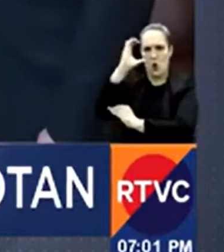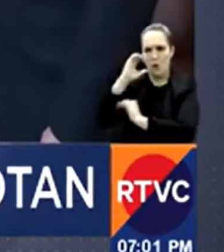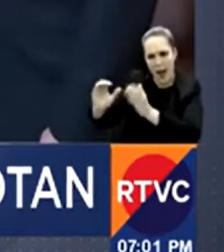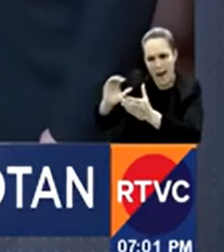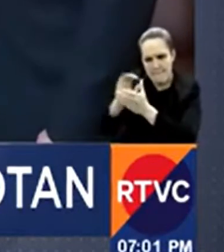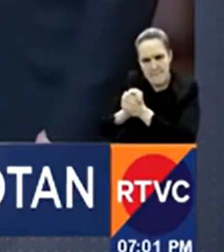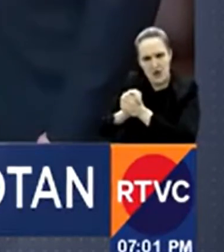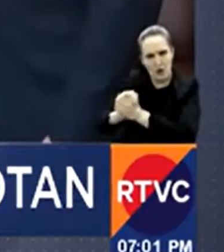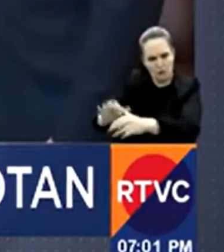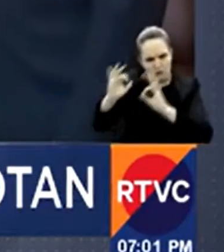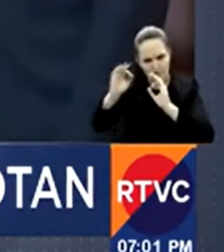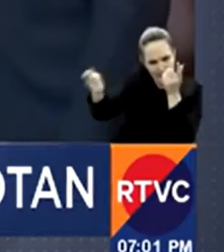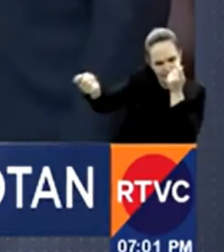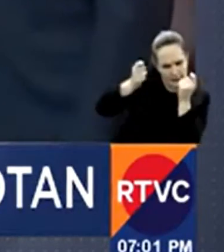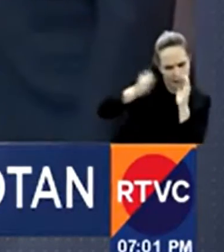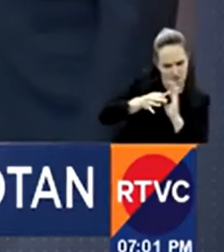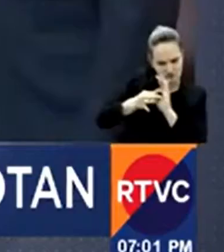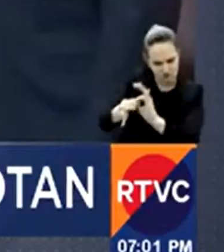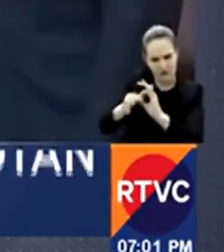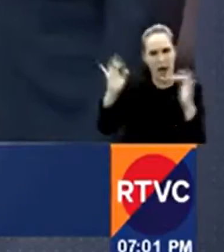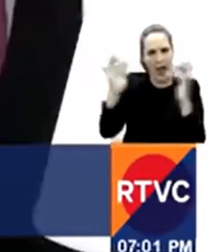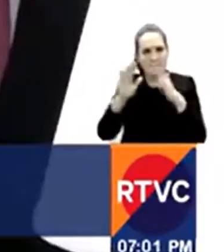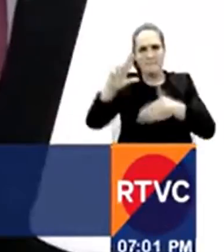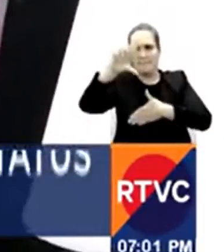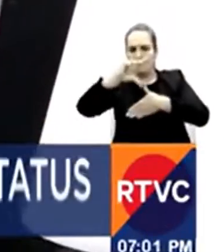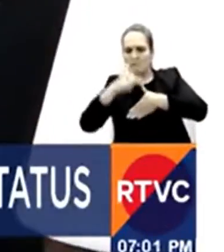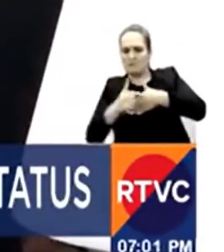amigo estratégico en la región.